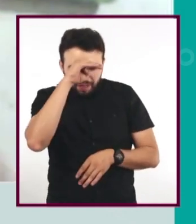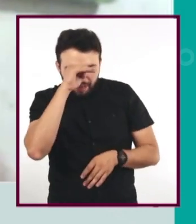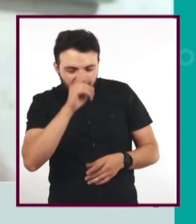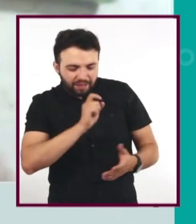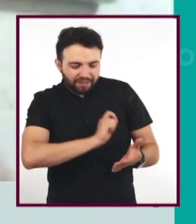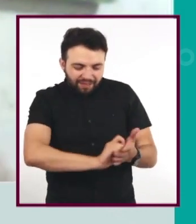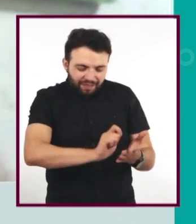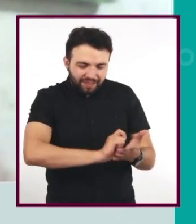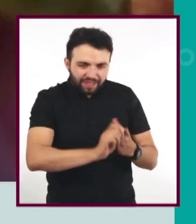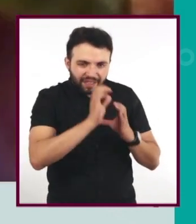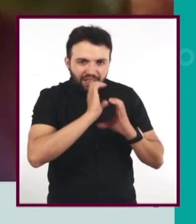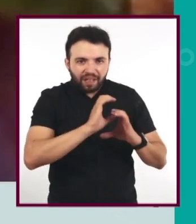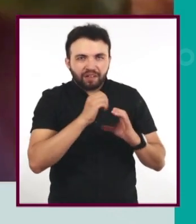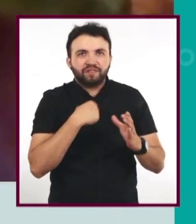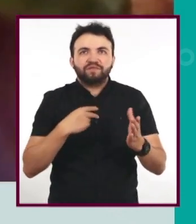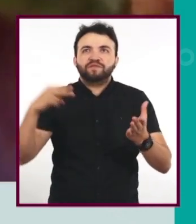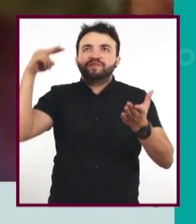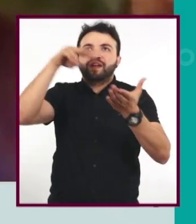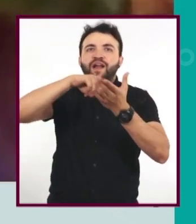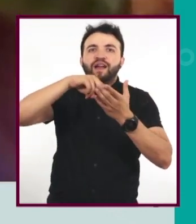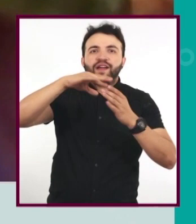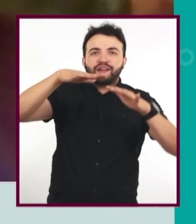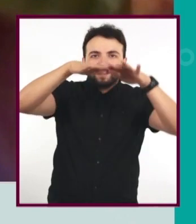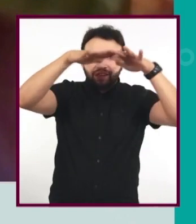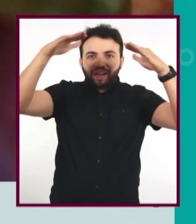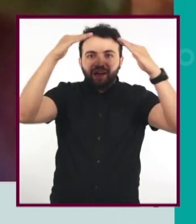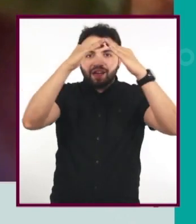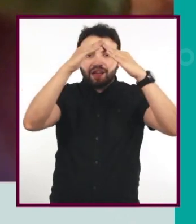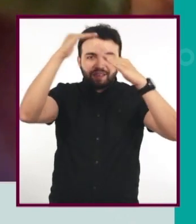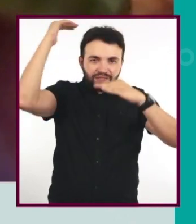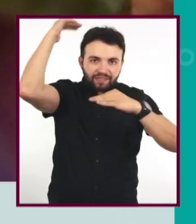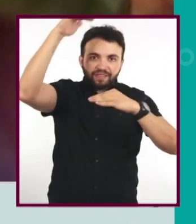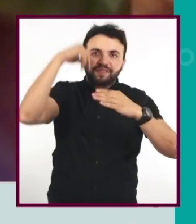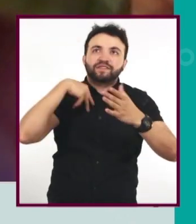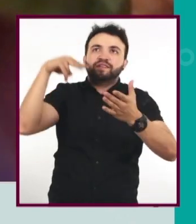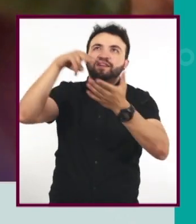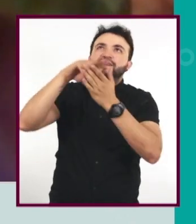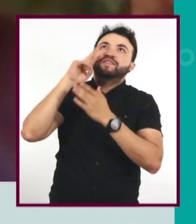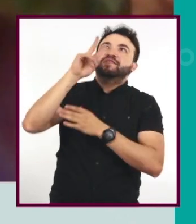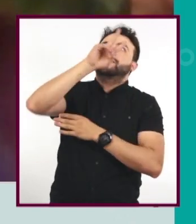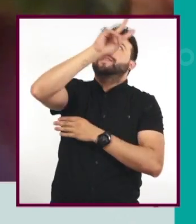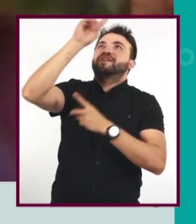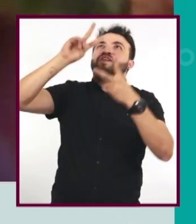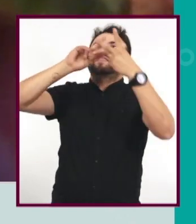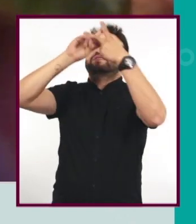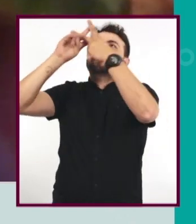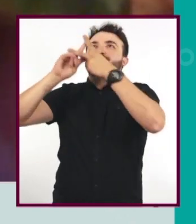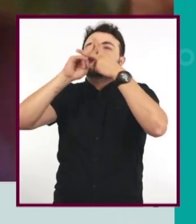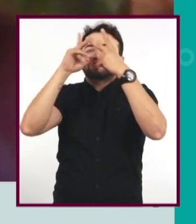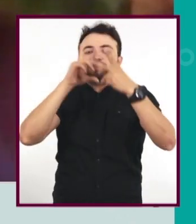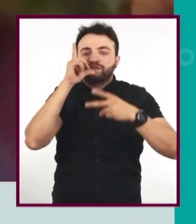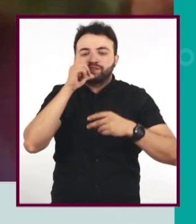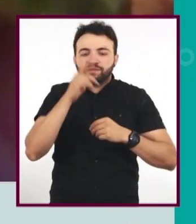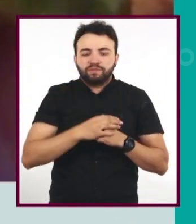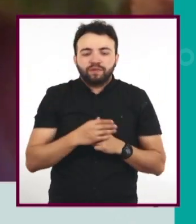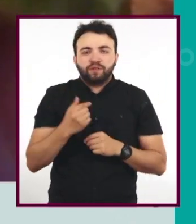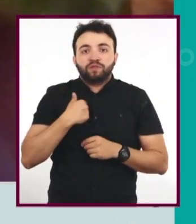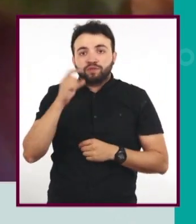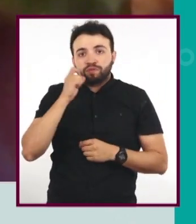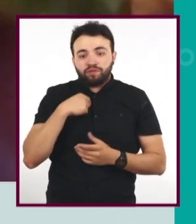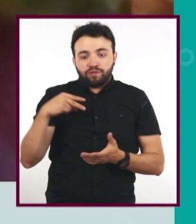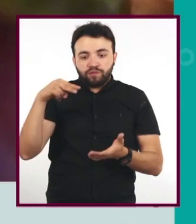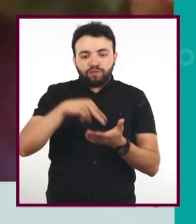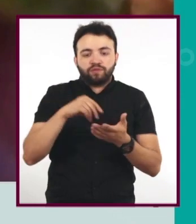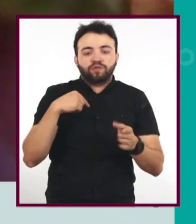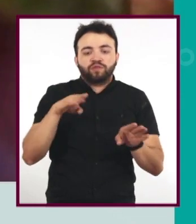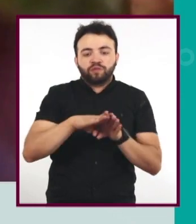las luces. En lo personal es escuchar música, hacer mis labores domésticas y hacer un poco de tarea me mantiene mi mente